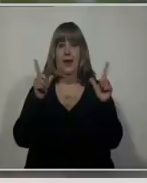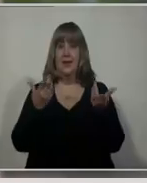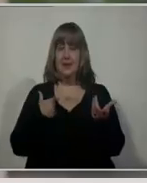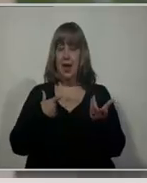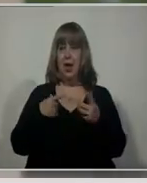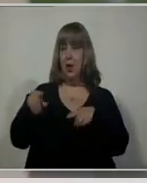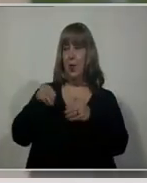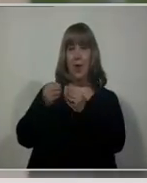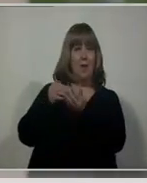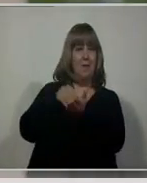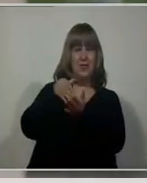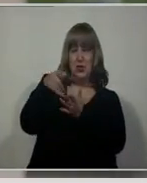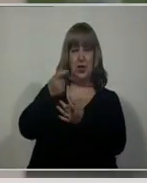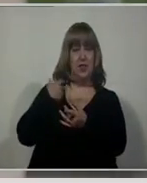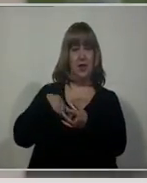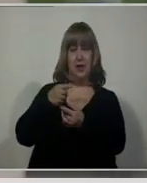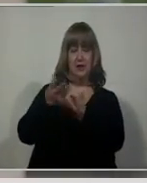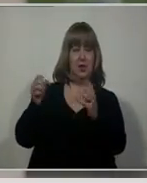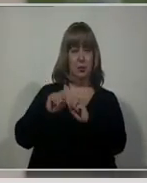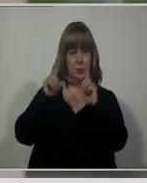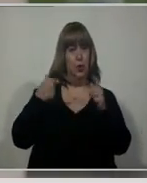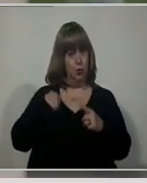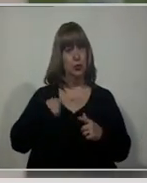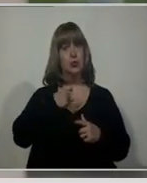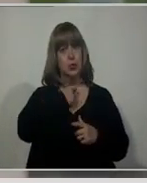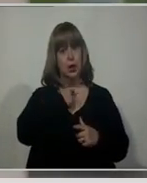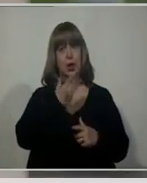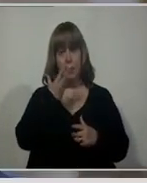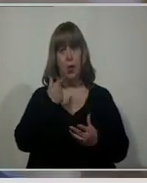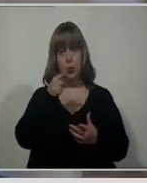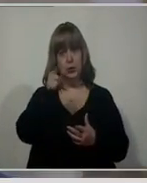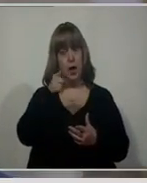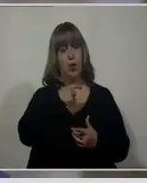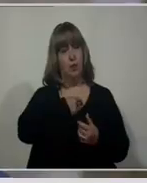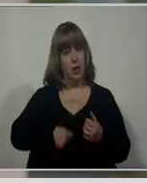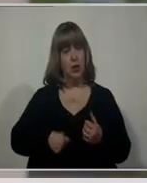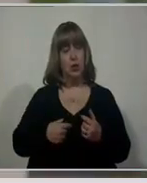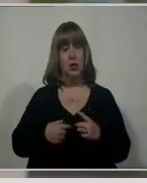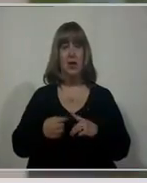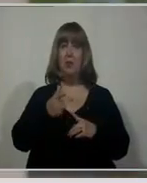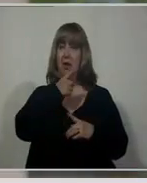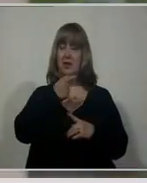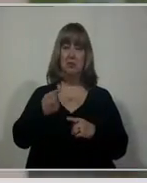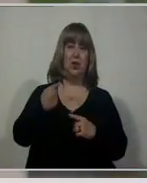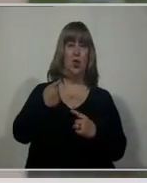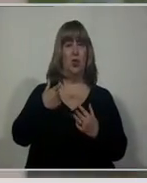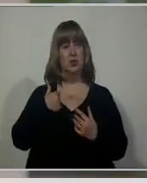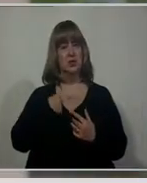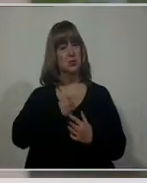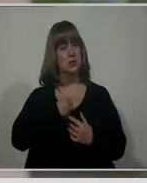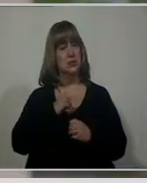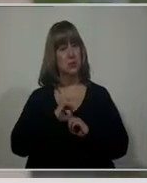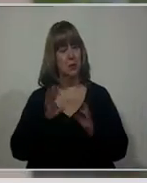millones de argentinos no yo hice mucho para que este gobierno ganado los pies como que me hubieran defraudado yo me siento defraudado